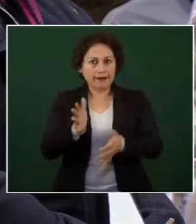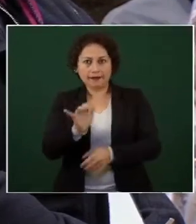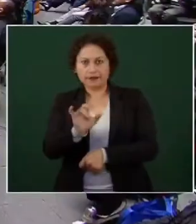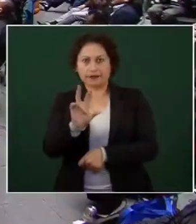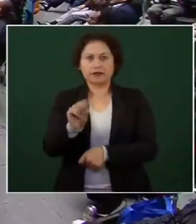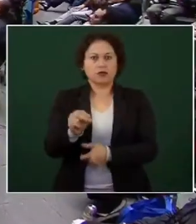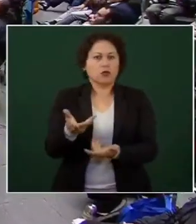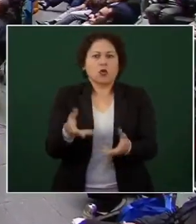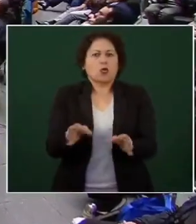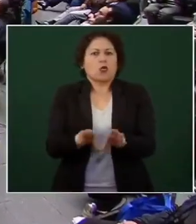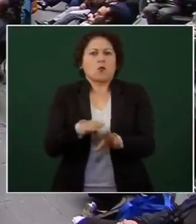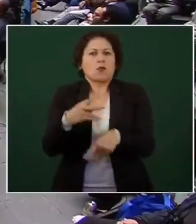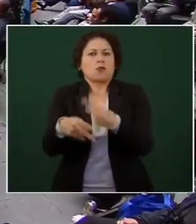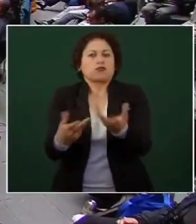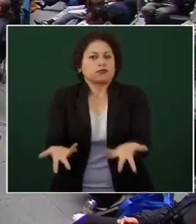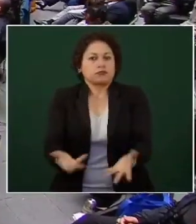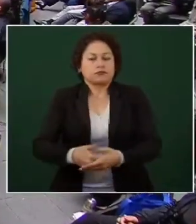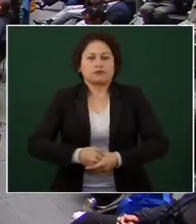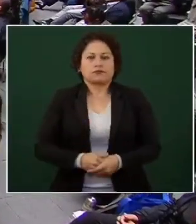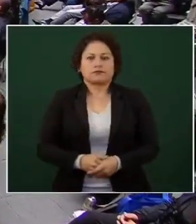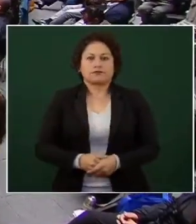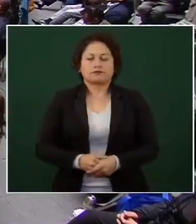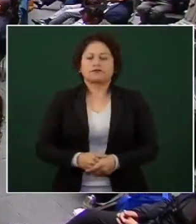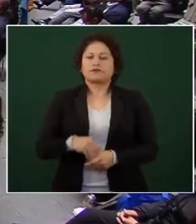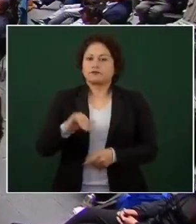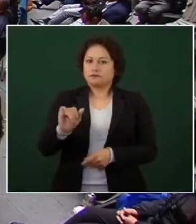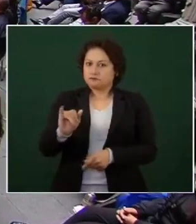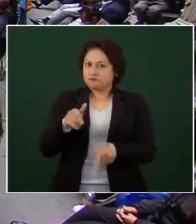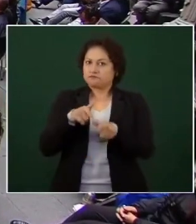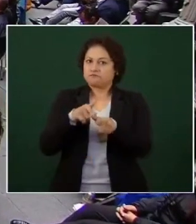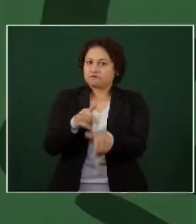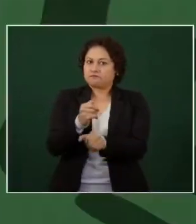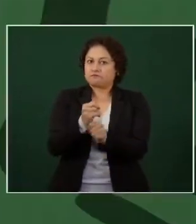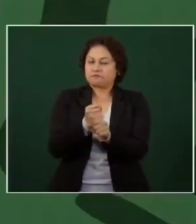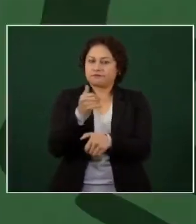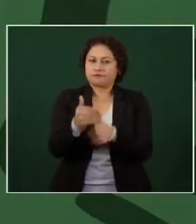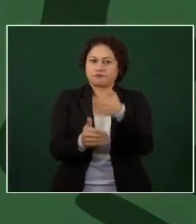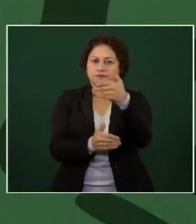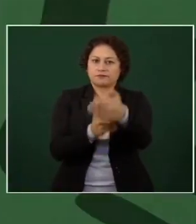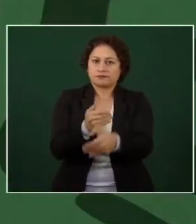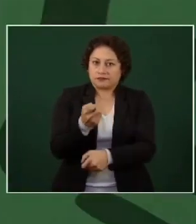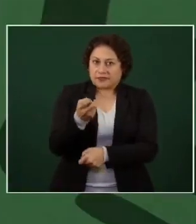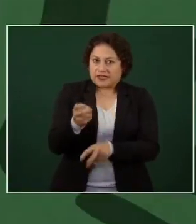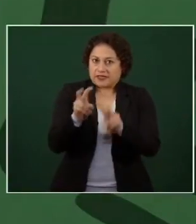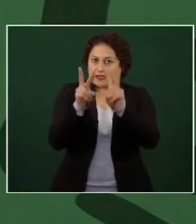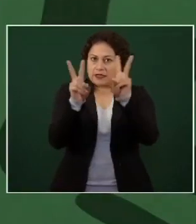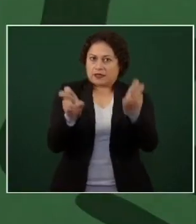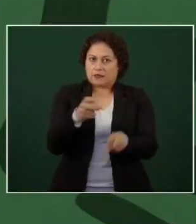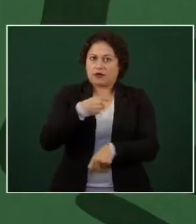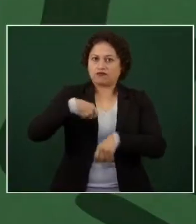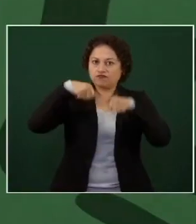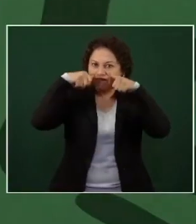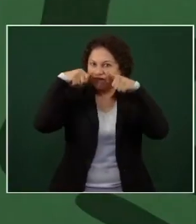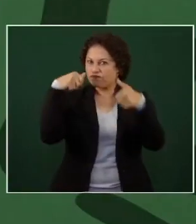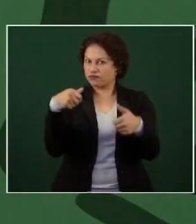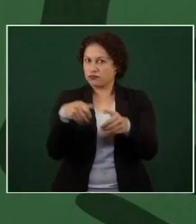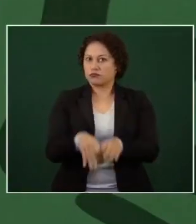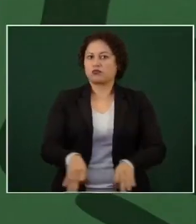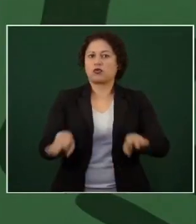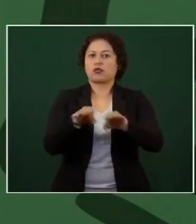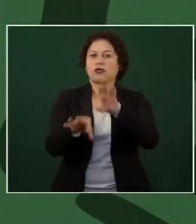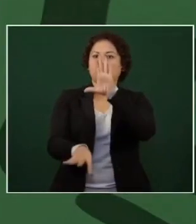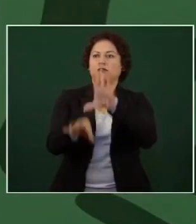ese caso? Se sigue avanzando y es algo que nos importa mucho esclarecer,